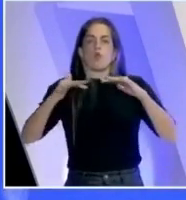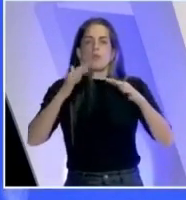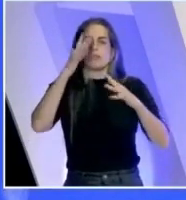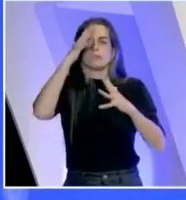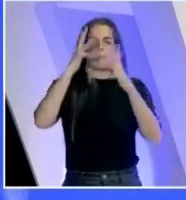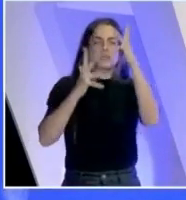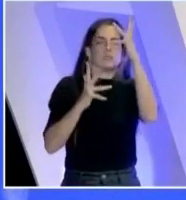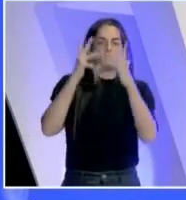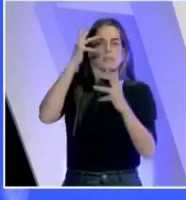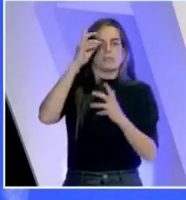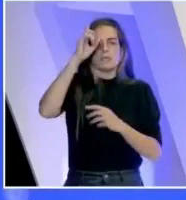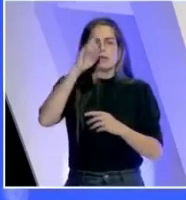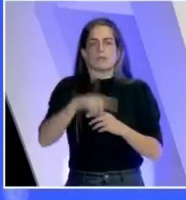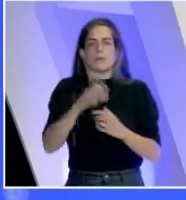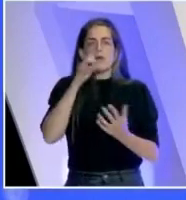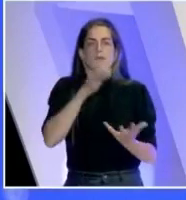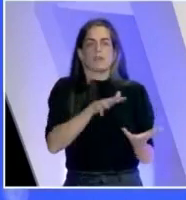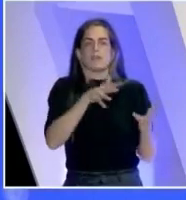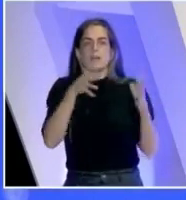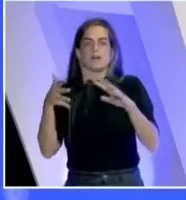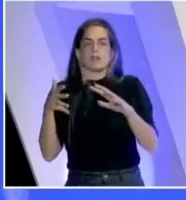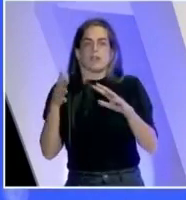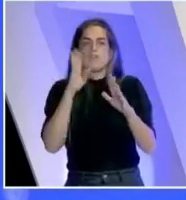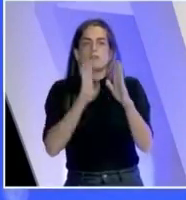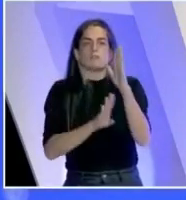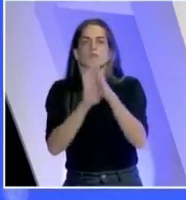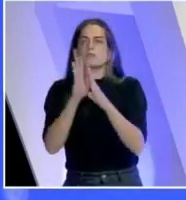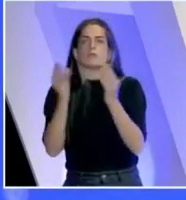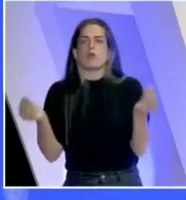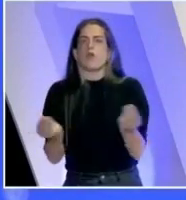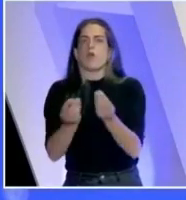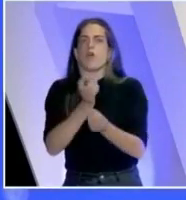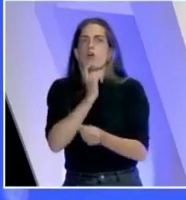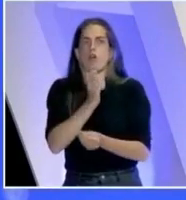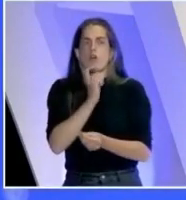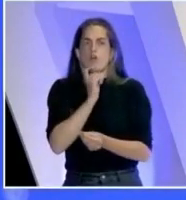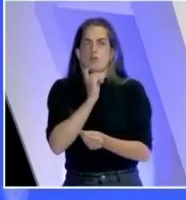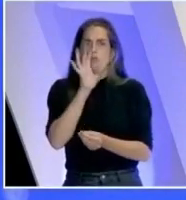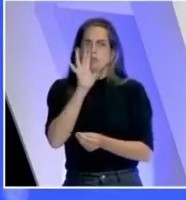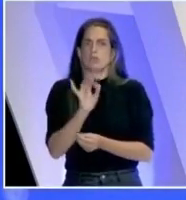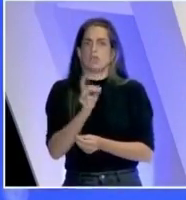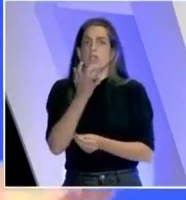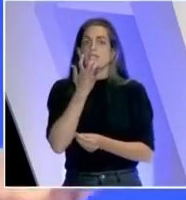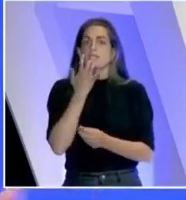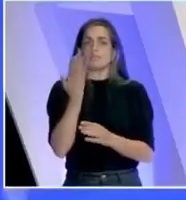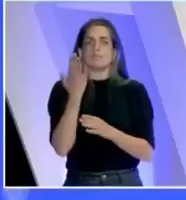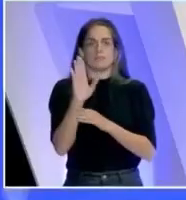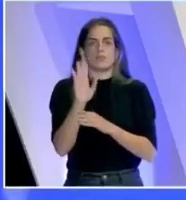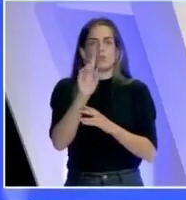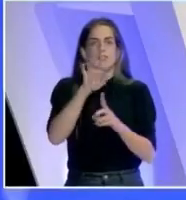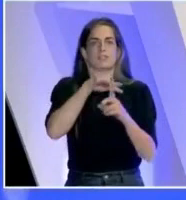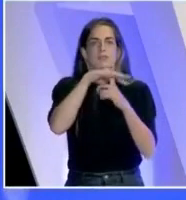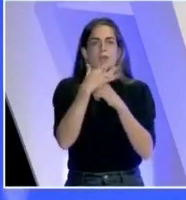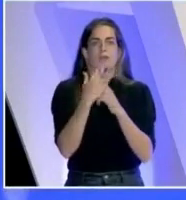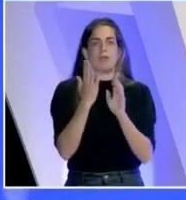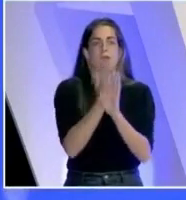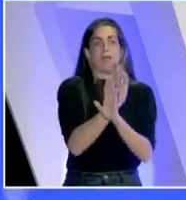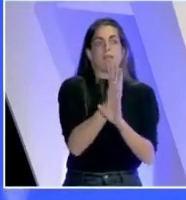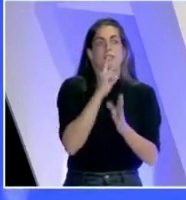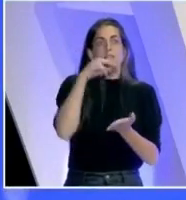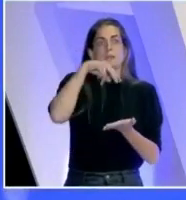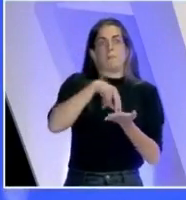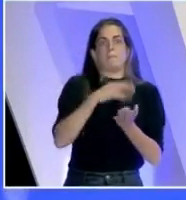matemáticas, trayectorias de convergencia y métodos de política comparada. Les pongo solamente un caso que antes la presentadora ha tenido a